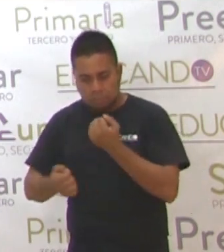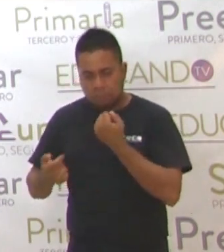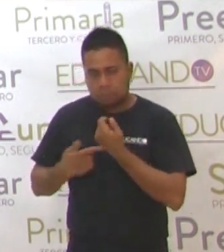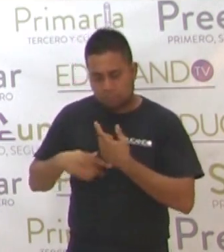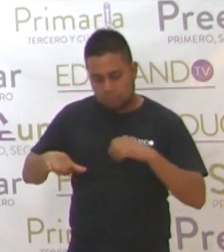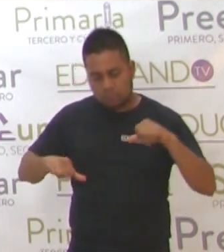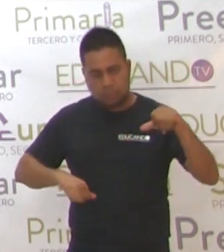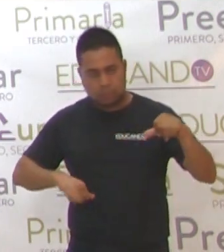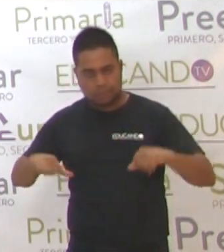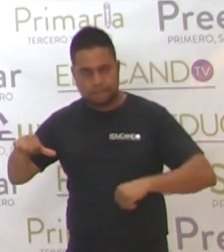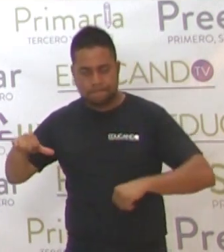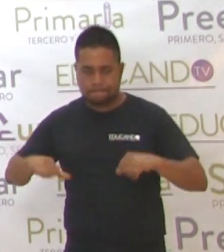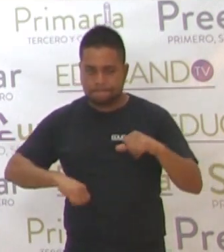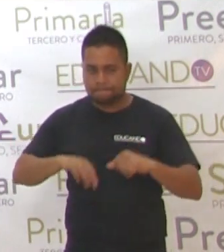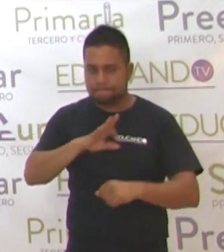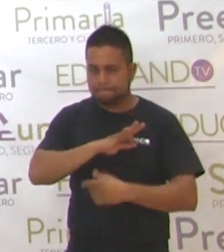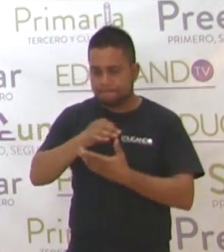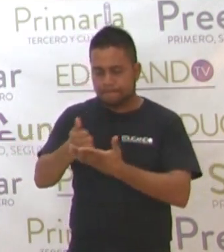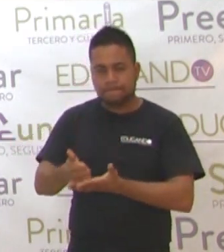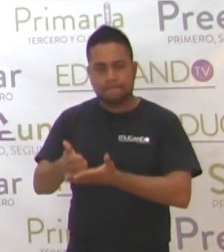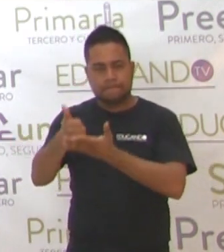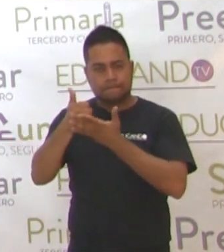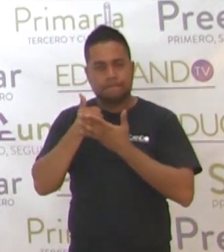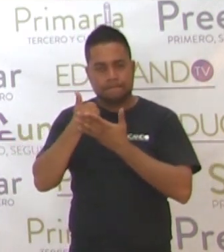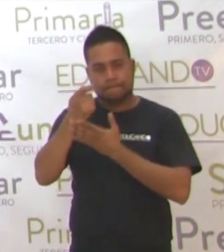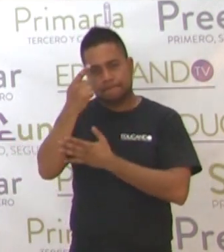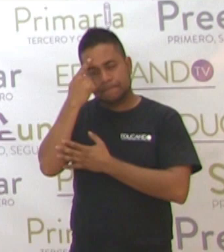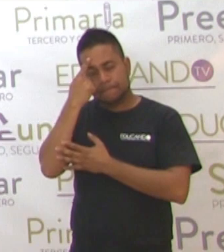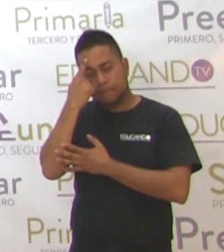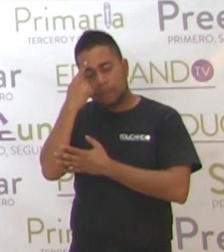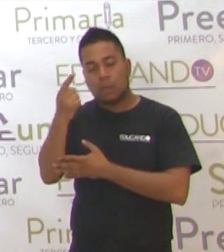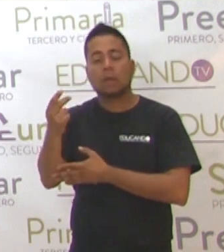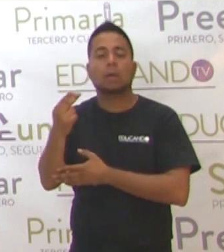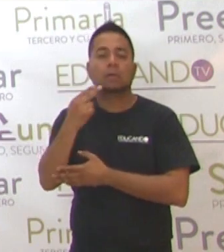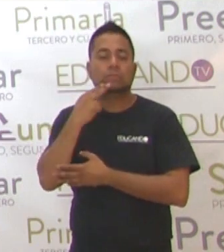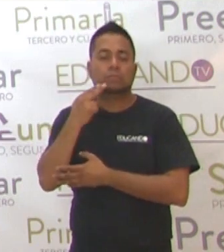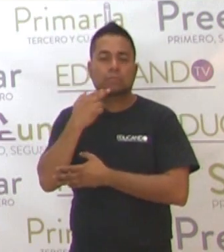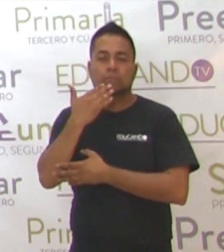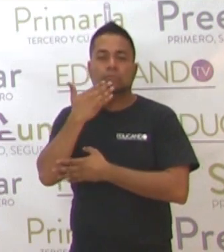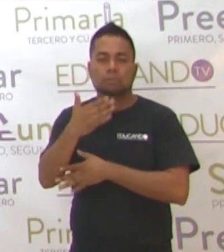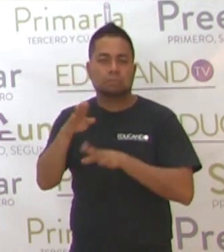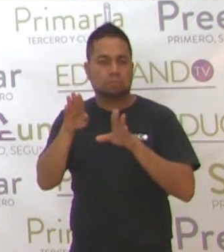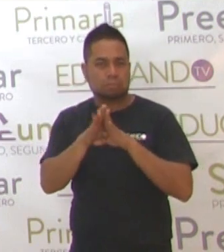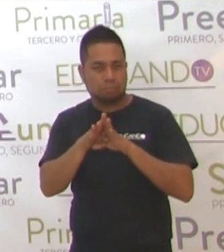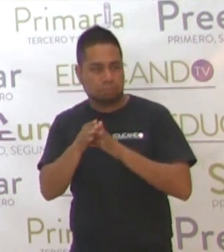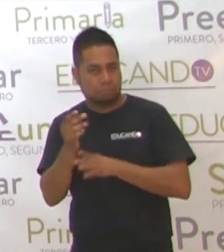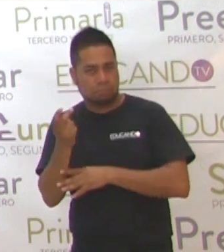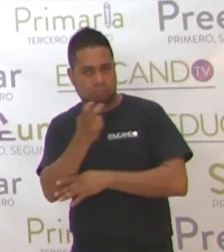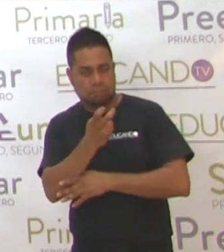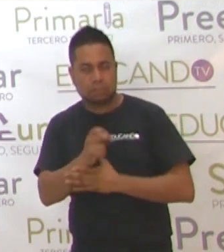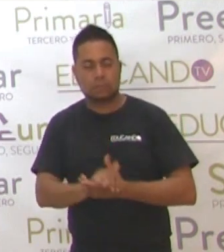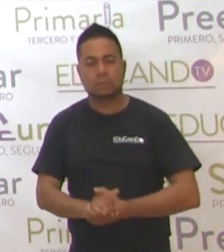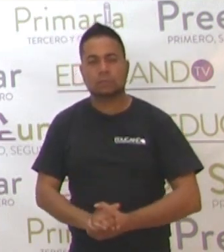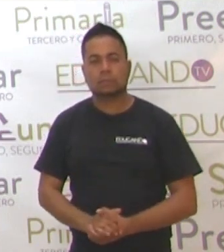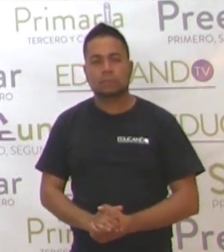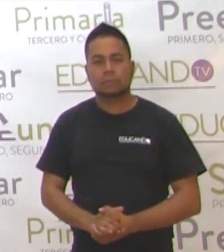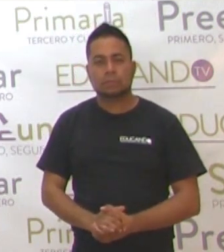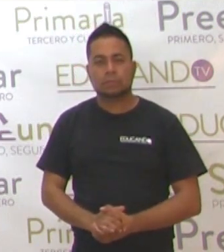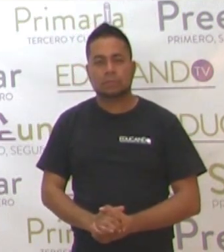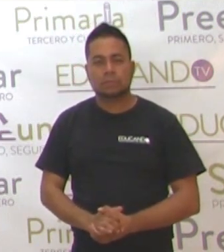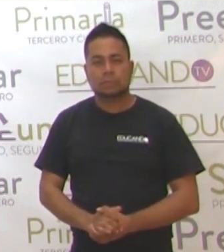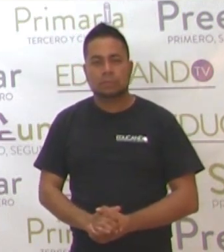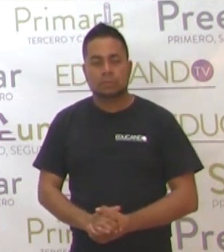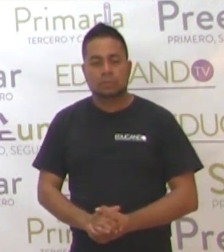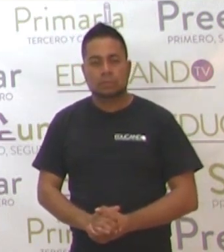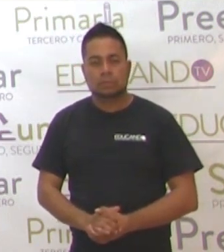que nos puedan permitir hacer utilización de dichos dx para ello traigo por